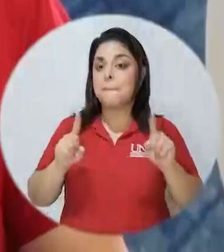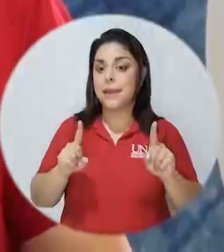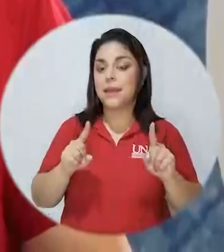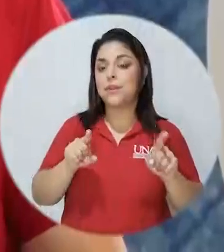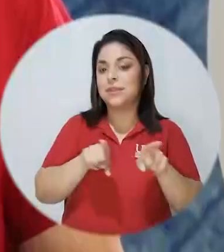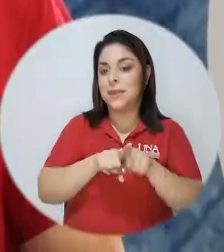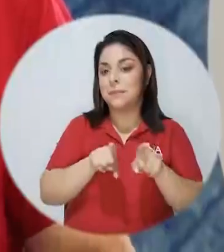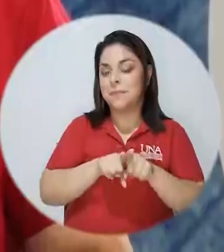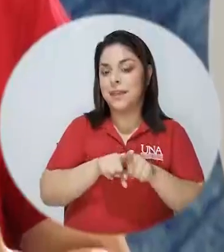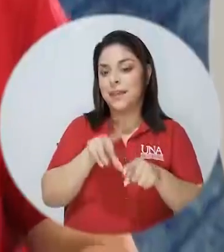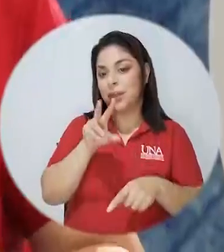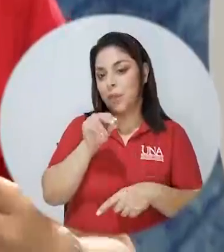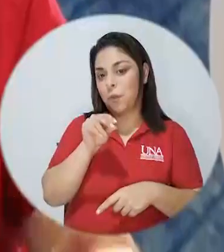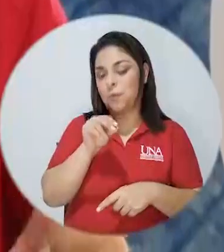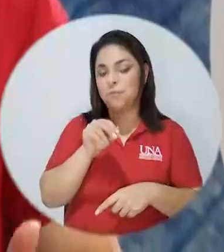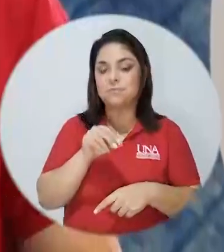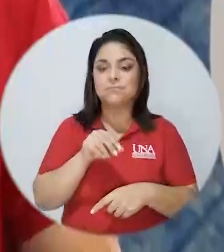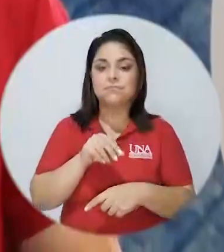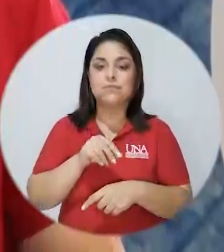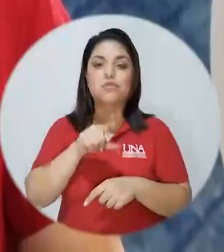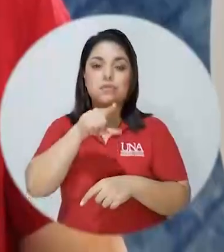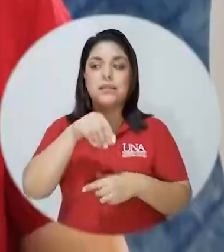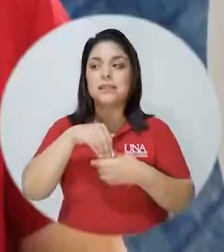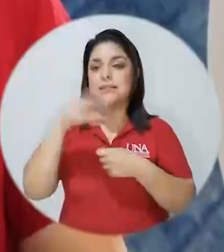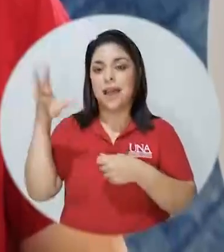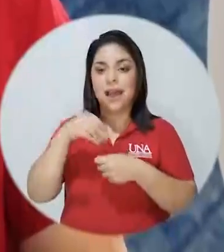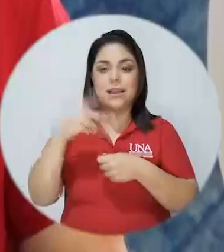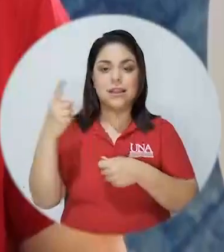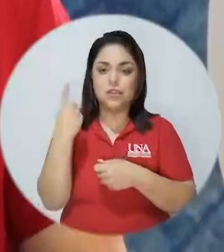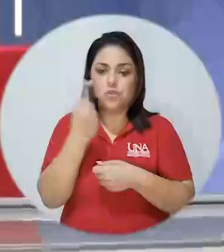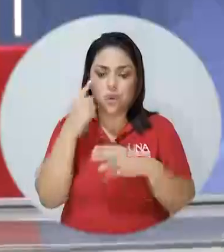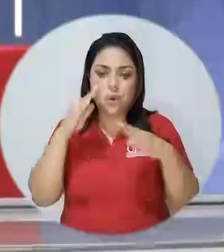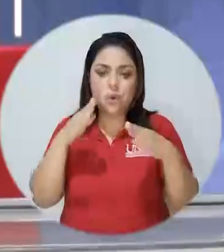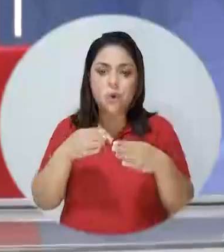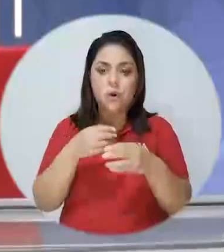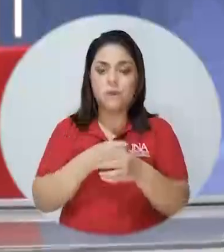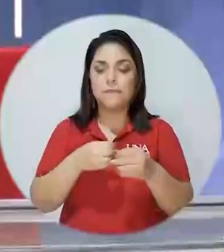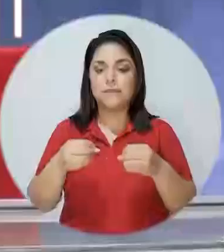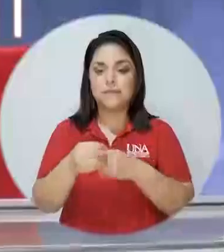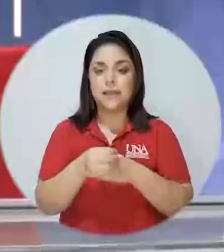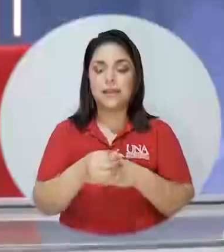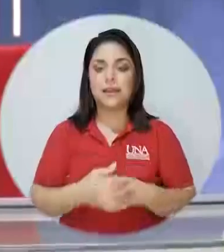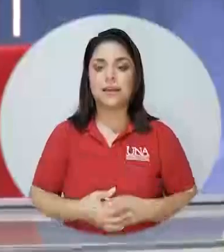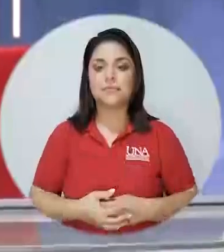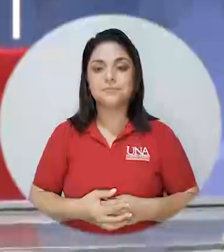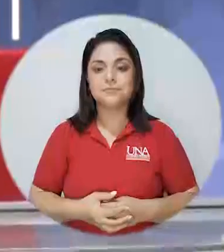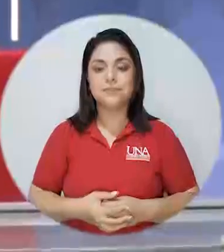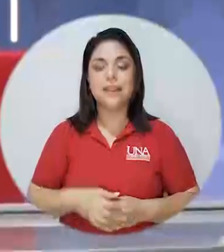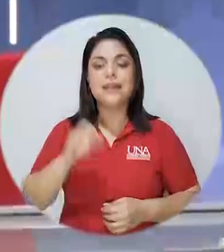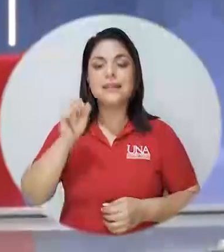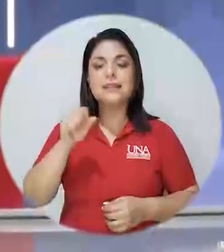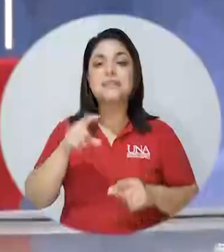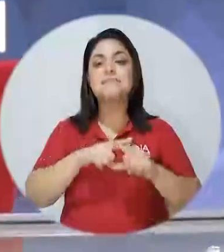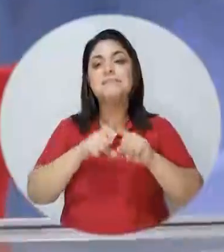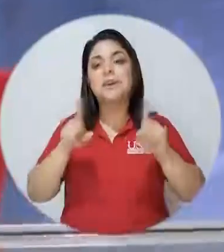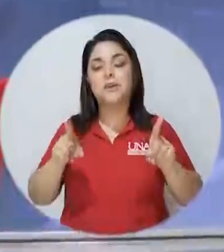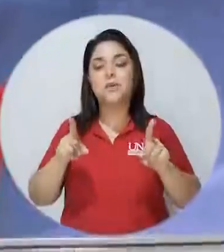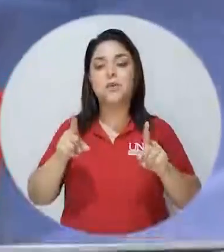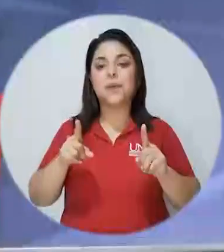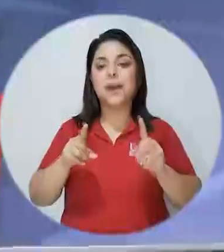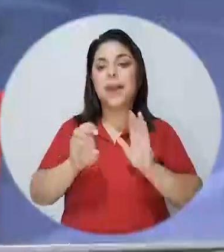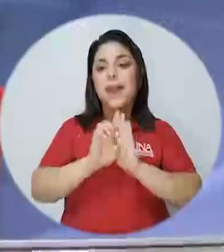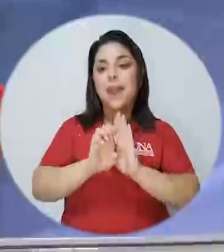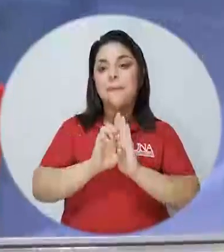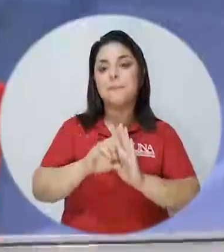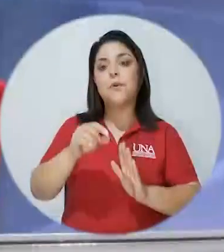también. No necesariamente todo la hace en su oficina. Es que... No, a lo que yo me refiero es que hay actividades que usted tiene que ir a cubrir y